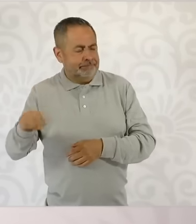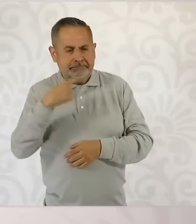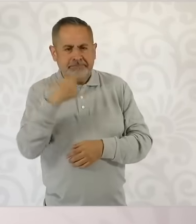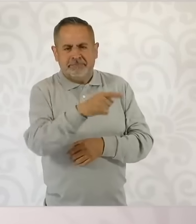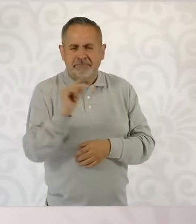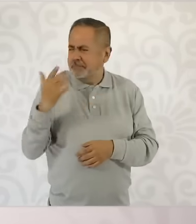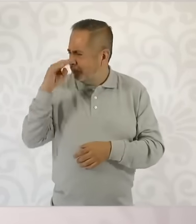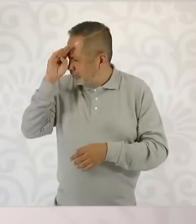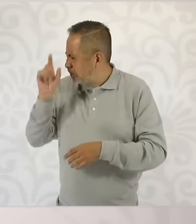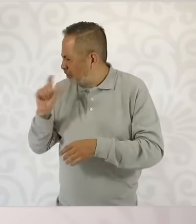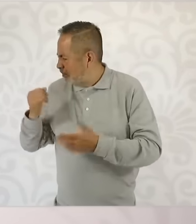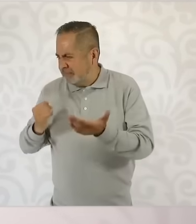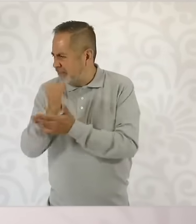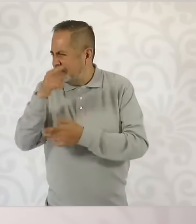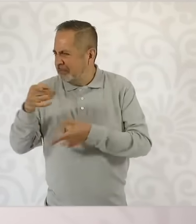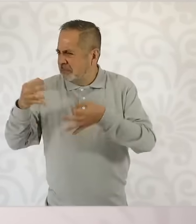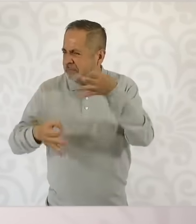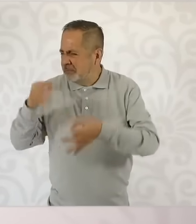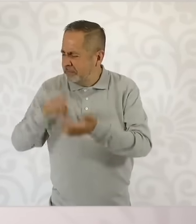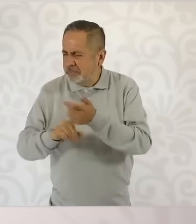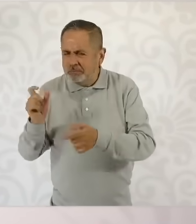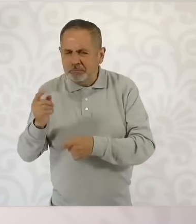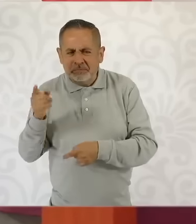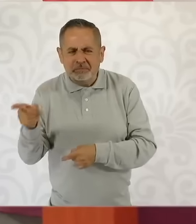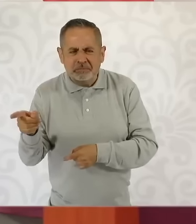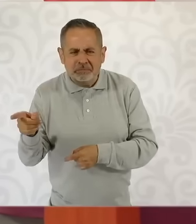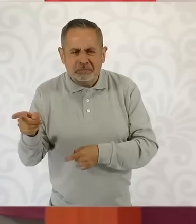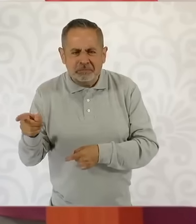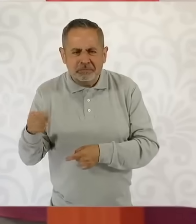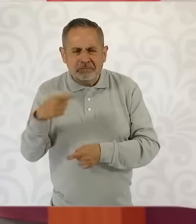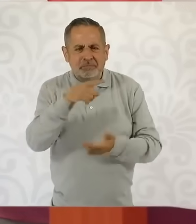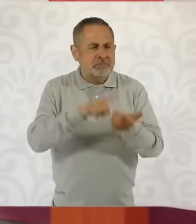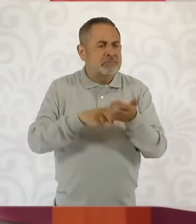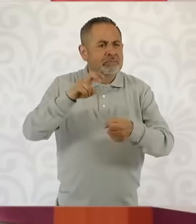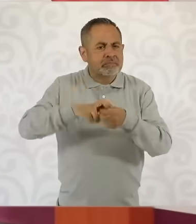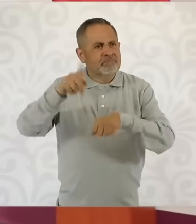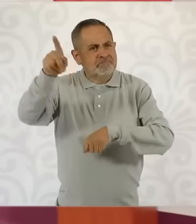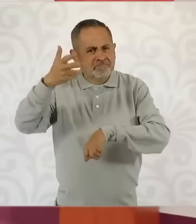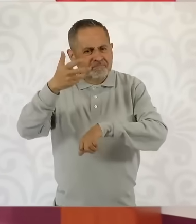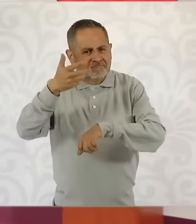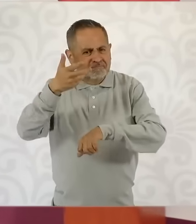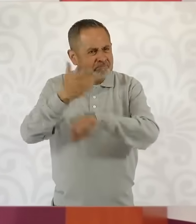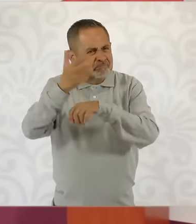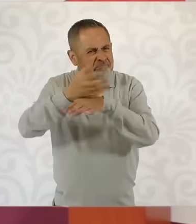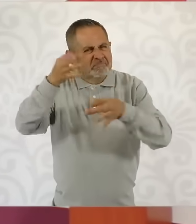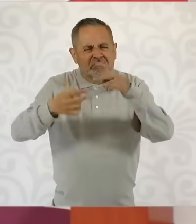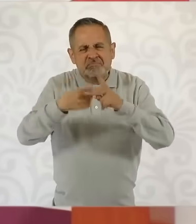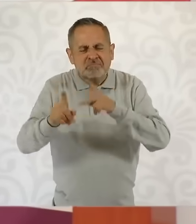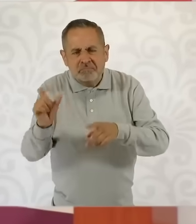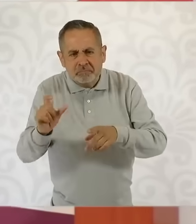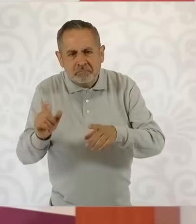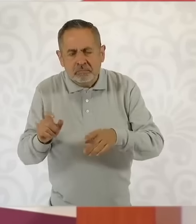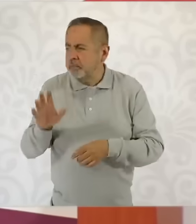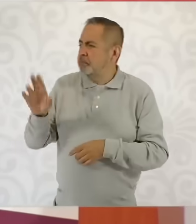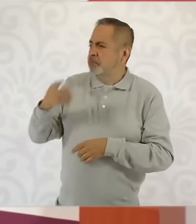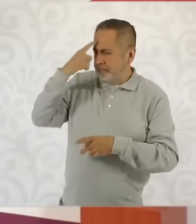¿hace cuánto tiempo fue el juicio? ¿Cuándo se pone el juicio allá en el juzgado civil? No,